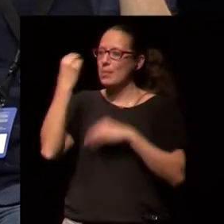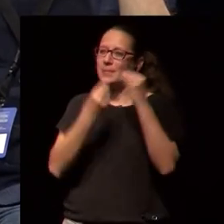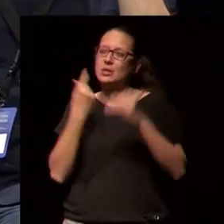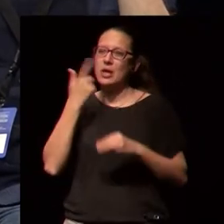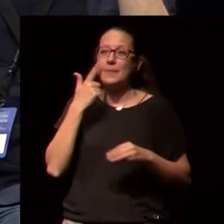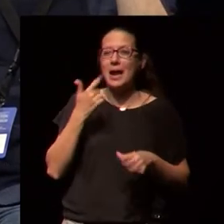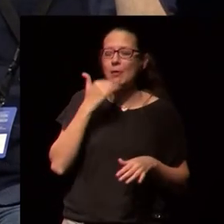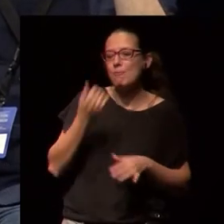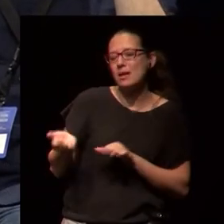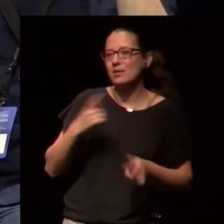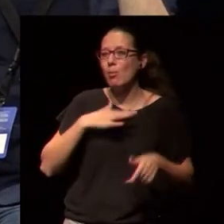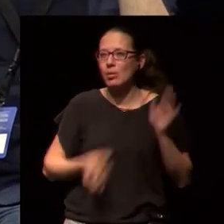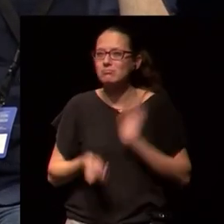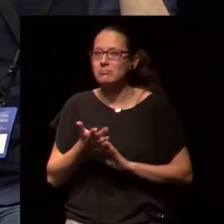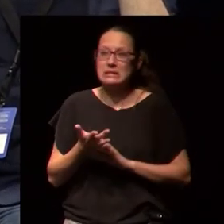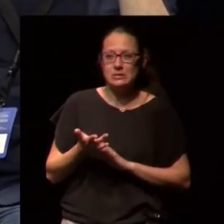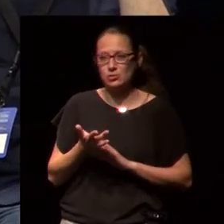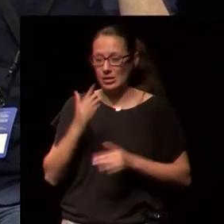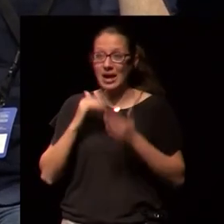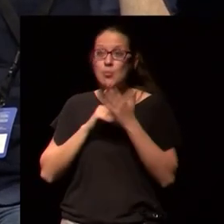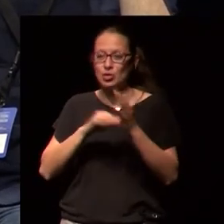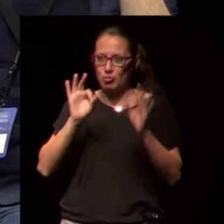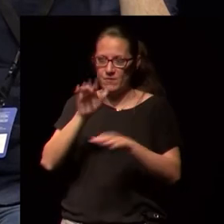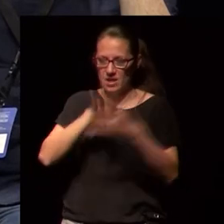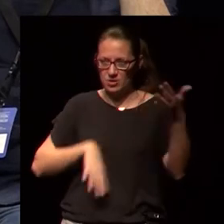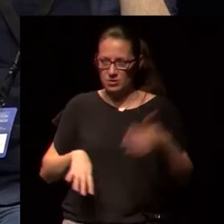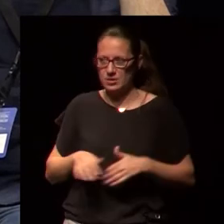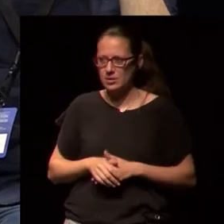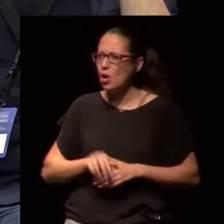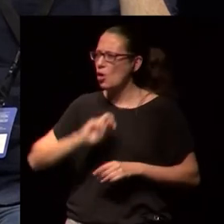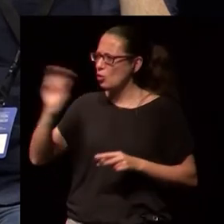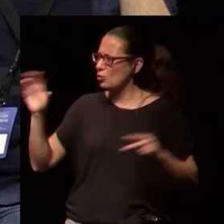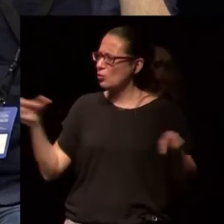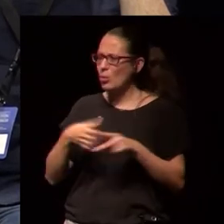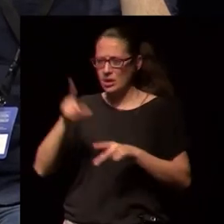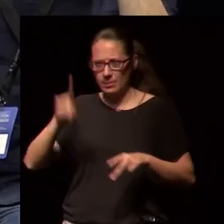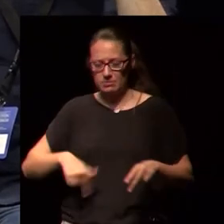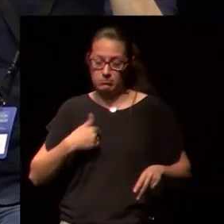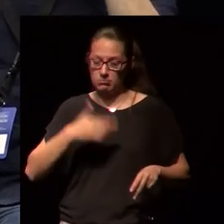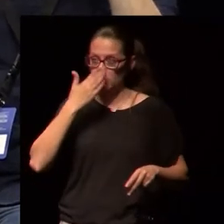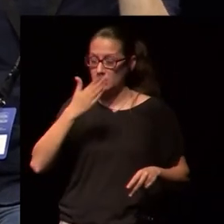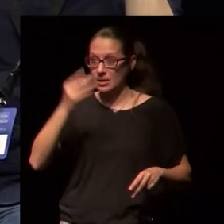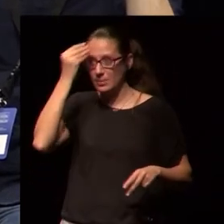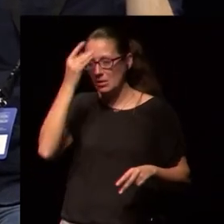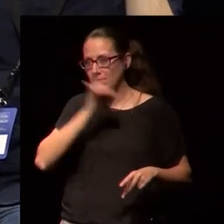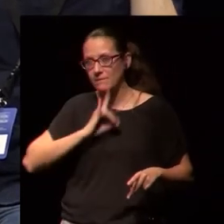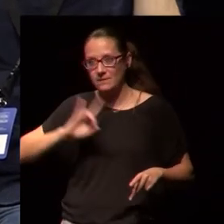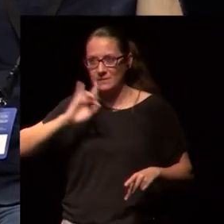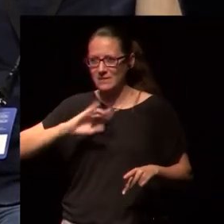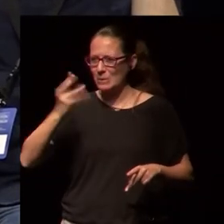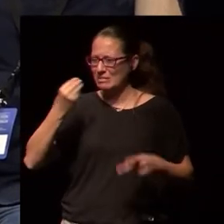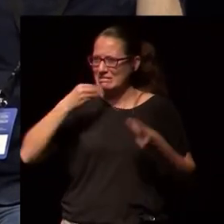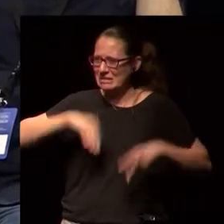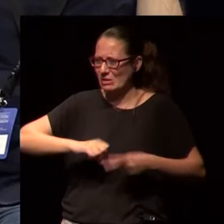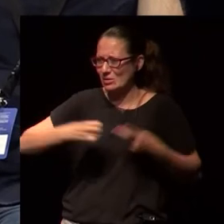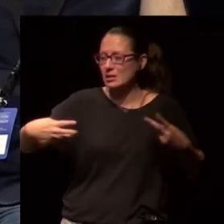algo parecido con camioneros de Barcelona. Y luego otro grupo que también me parece fascinante con muchísimas historias es un